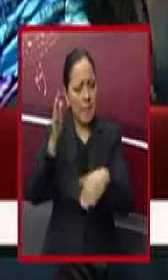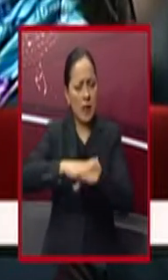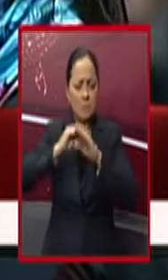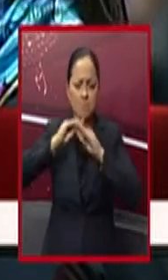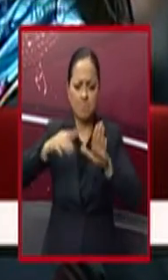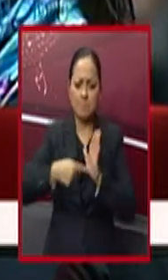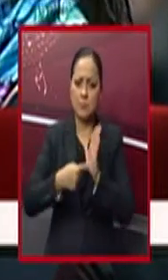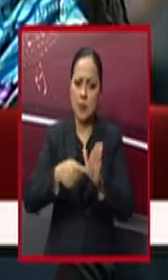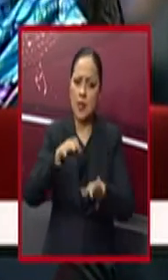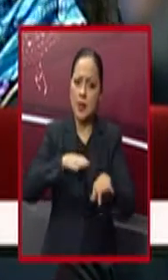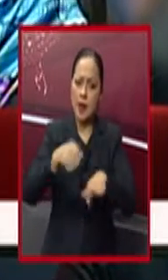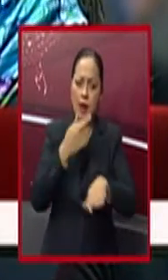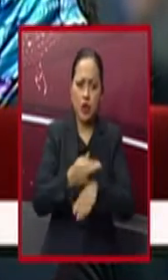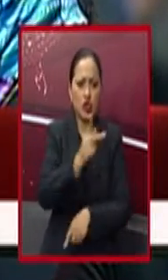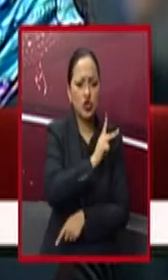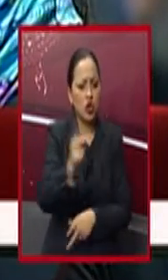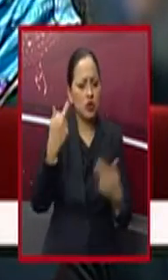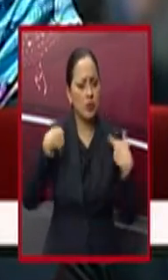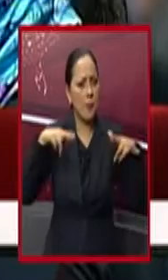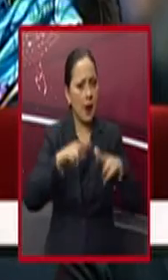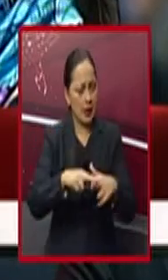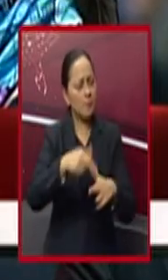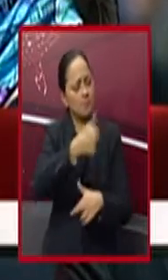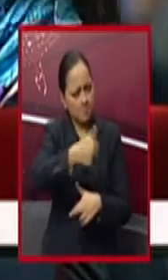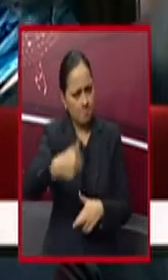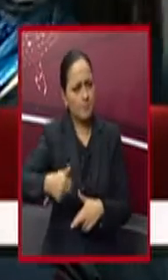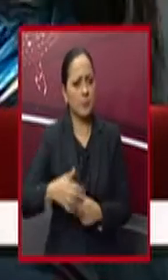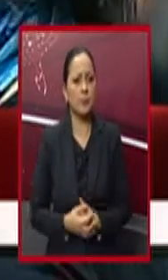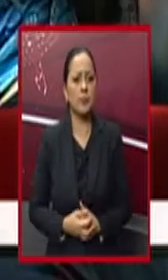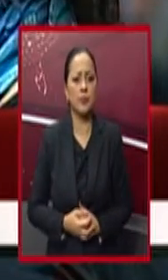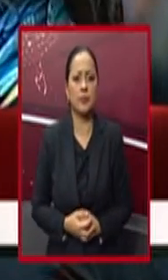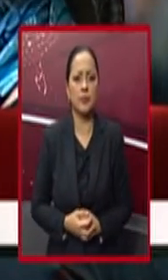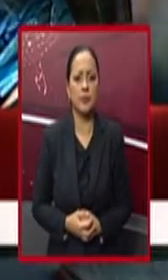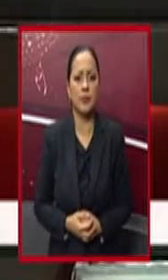certeza laboral de todos y cada uno de los trabajadores.